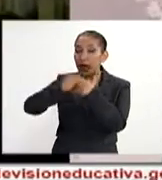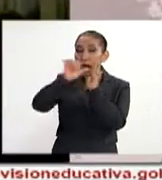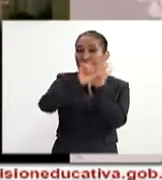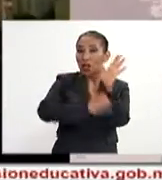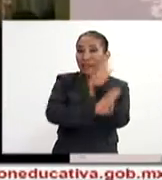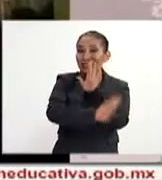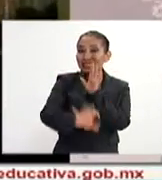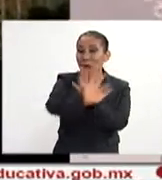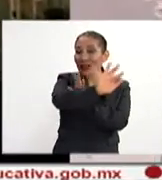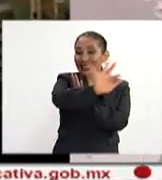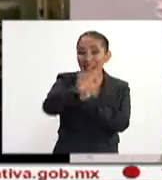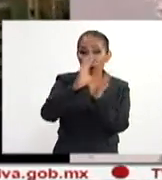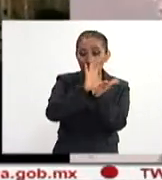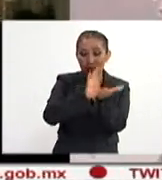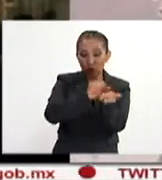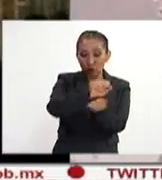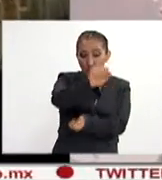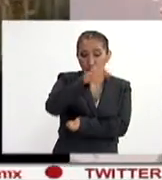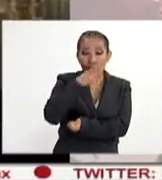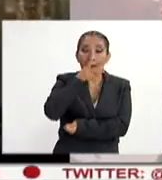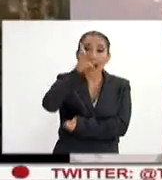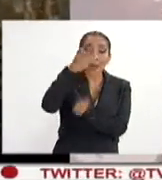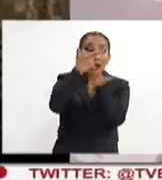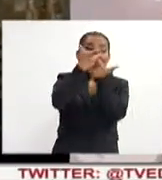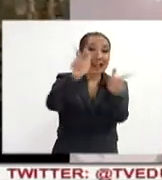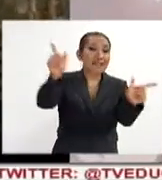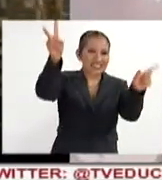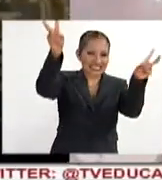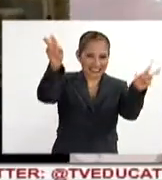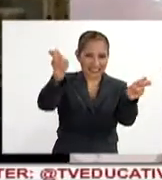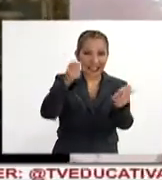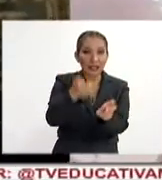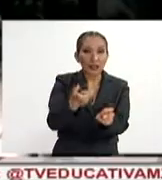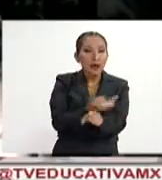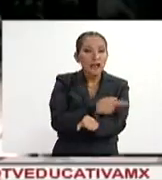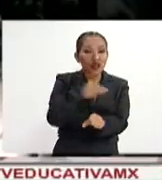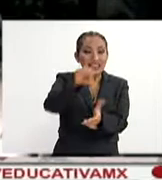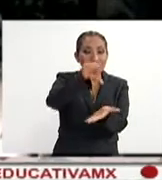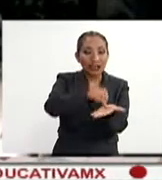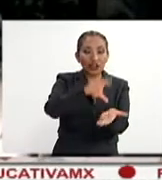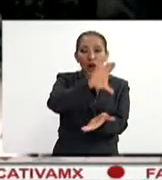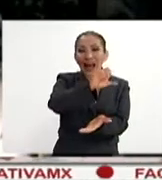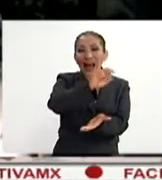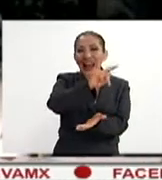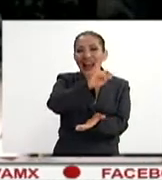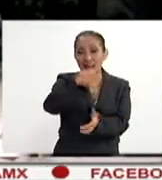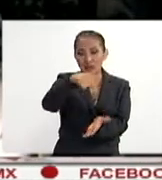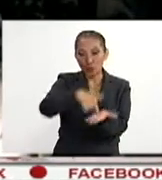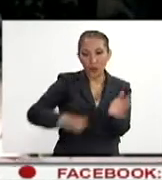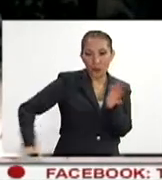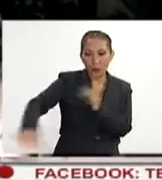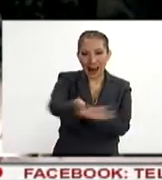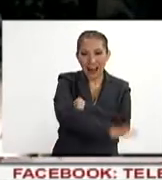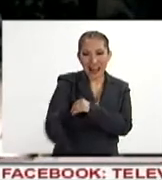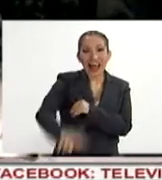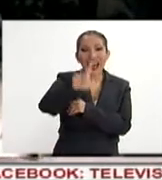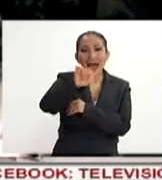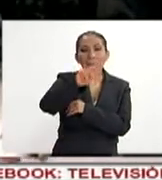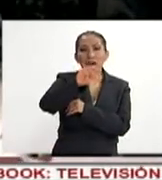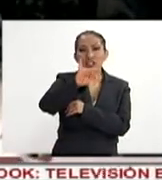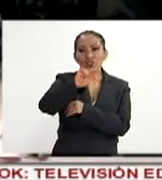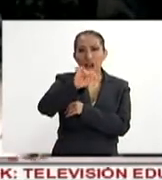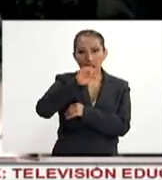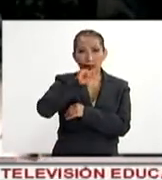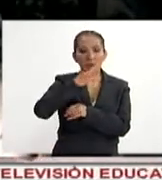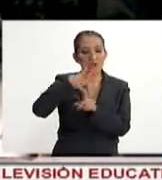artículo 350 de la Constitución y la palabra libertad. Esto sucedió en el centro de Caracas, en la zona de La Pastora. El hombre